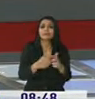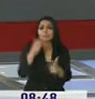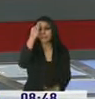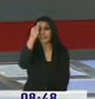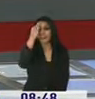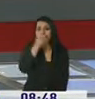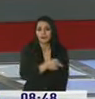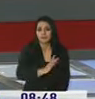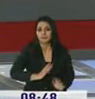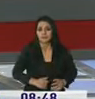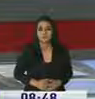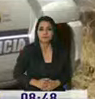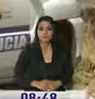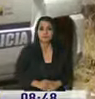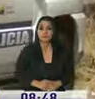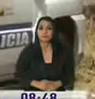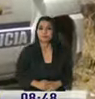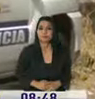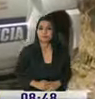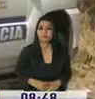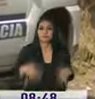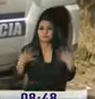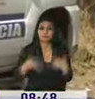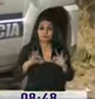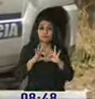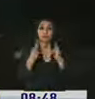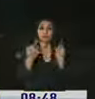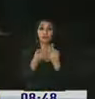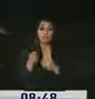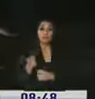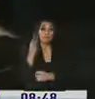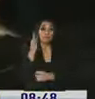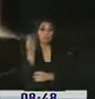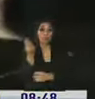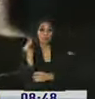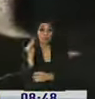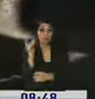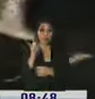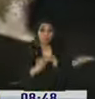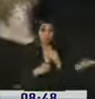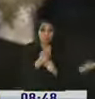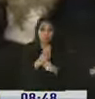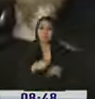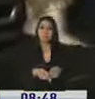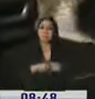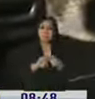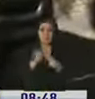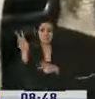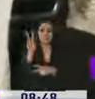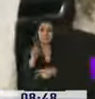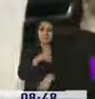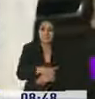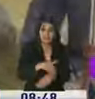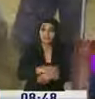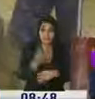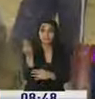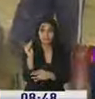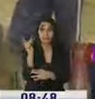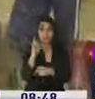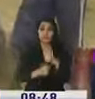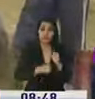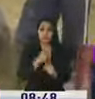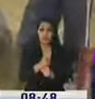mentales. La desgracia para la familia de Daniela empezó hace 22 días. Un viernes en la tarde, la joven de 18 años